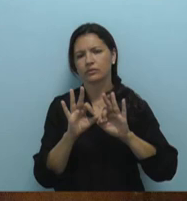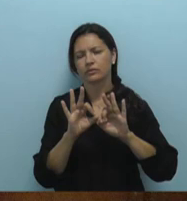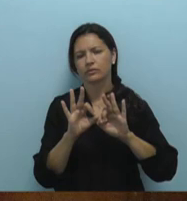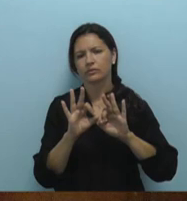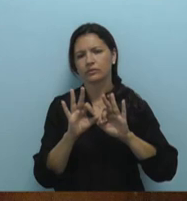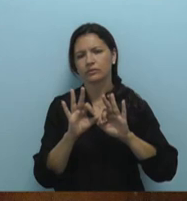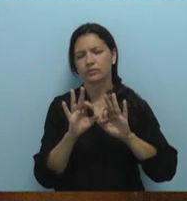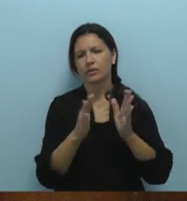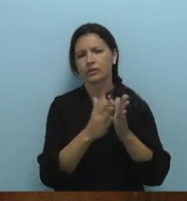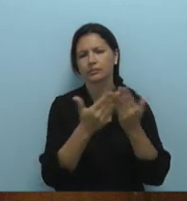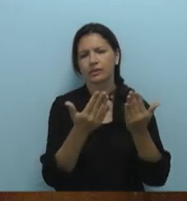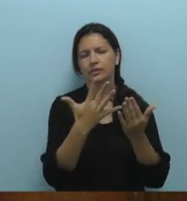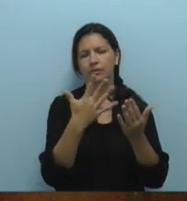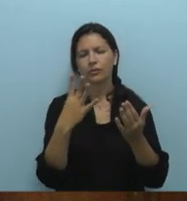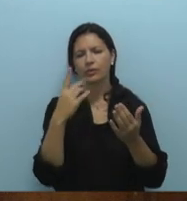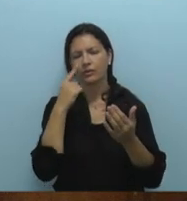Expediente número